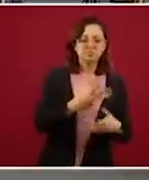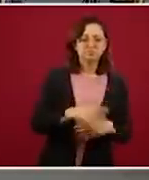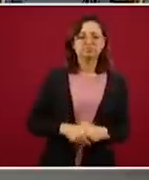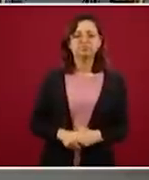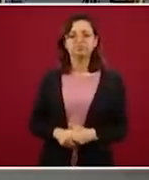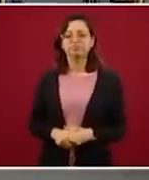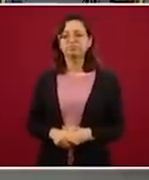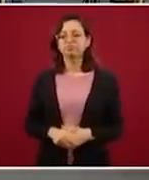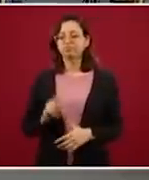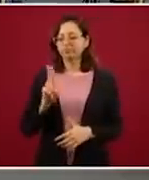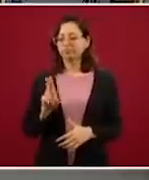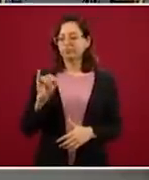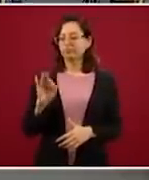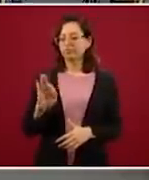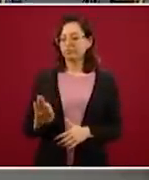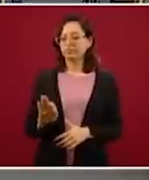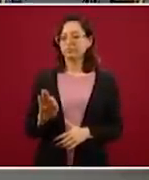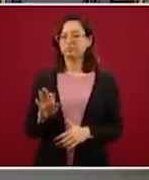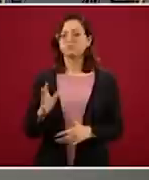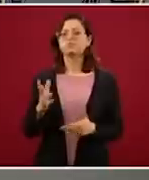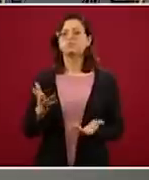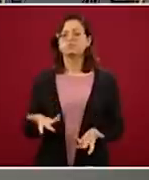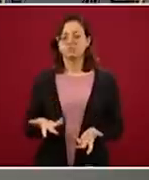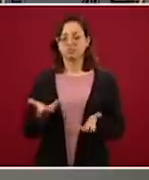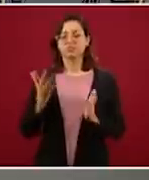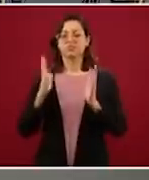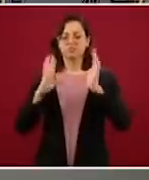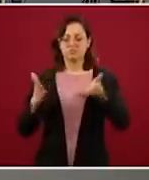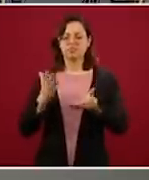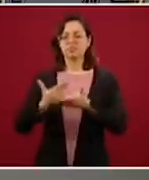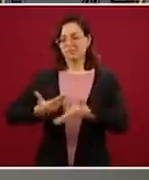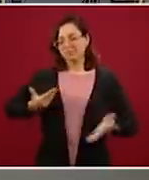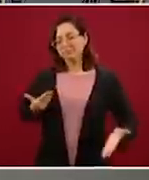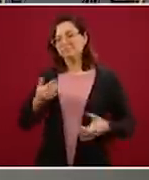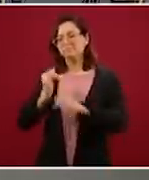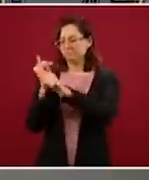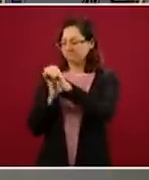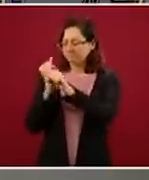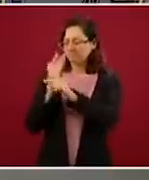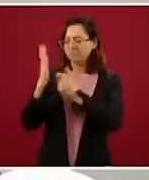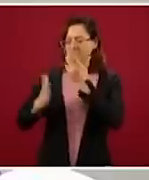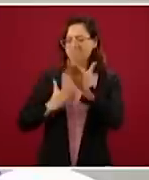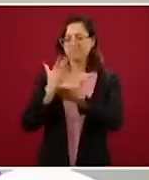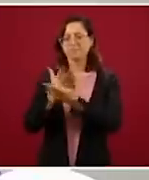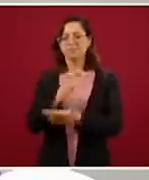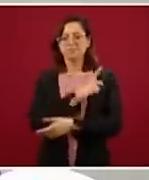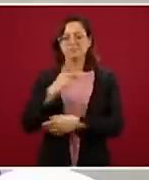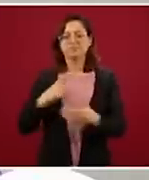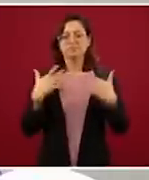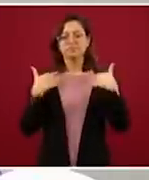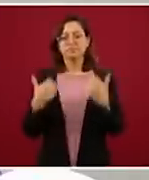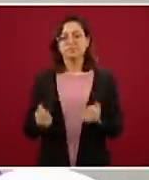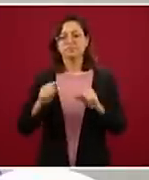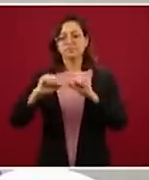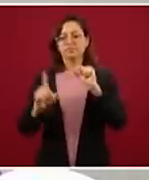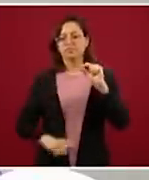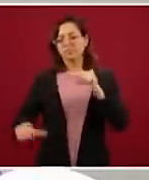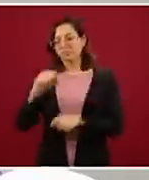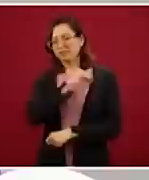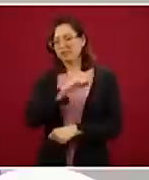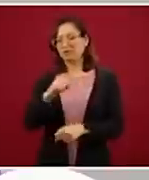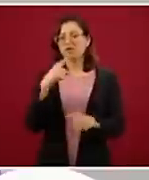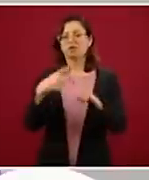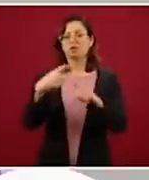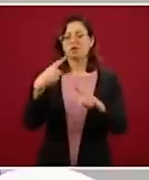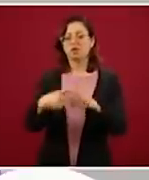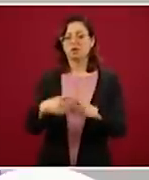la Unidad de Inteligencia Financiera, quisiera hacer nada más un planteamiento previo. Hay que entender que una política criminal de Estado no solamente